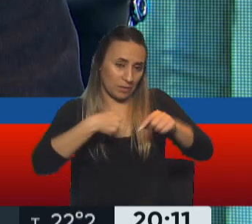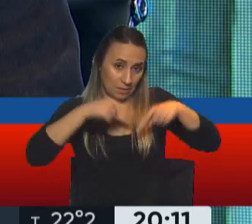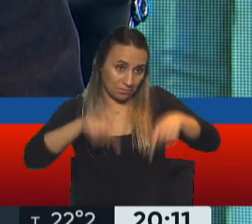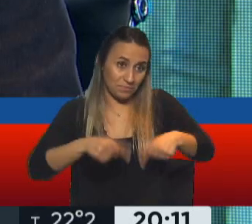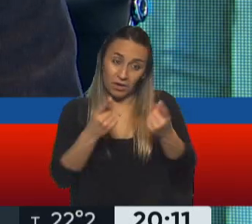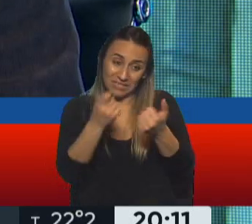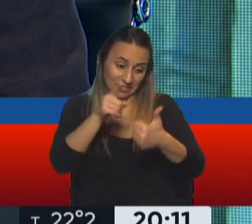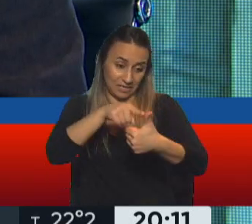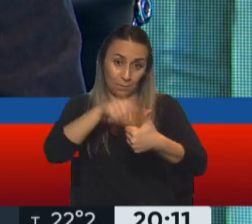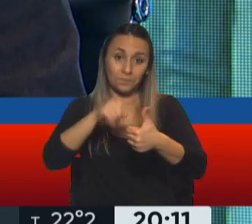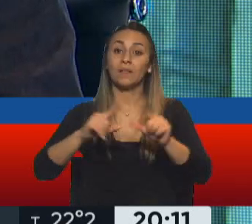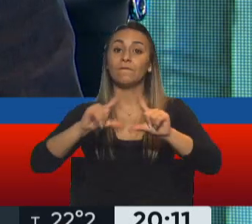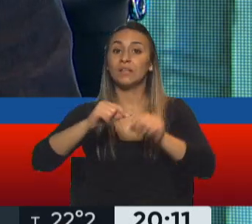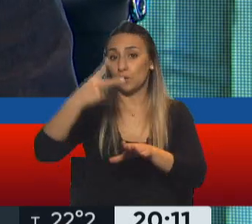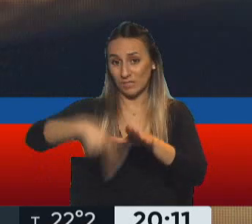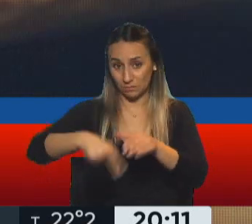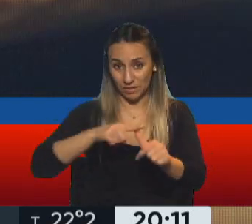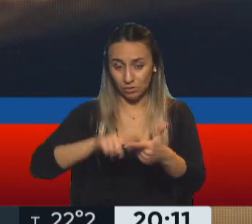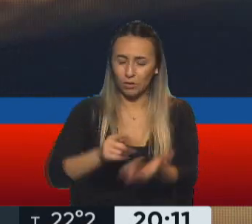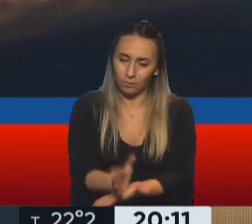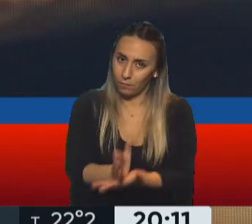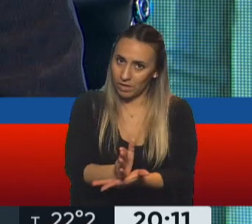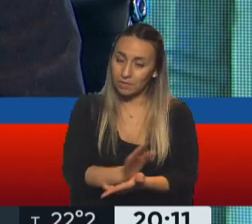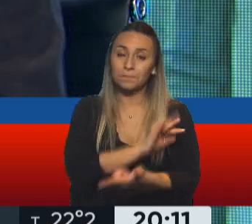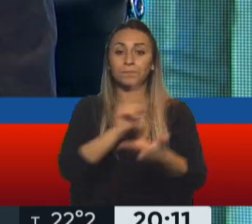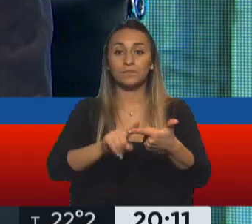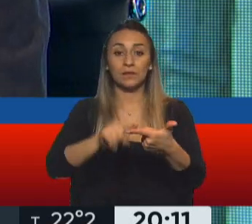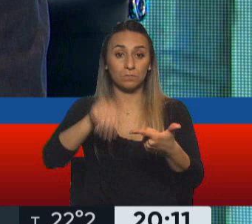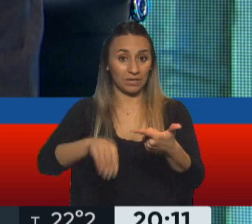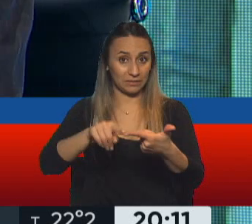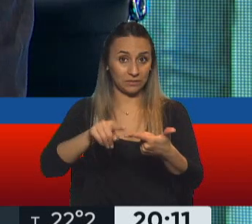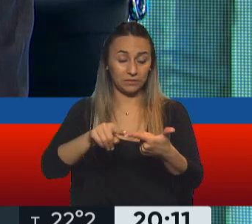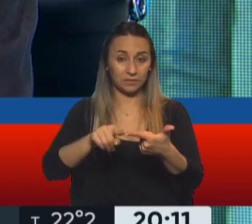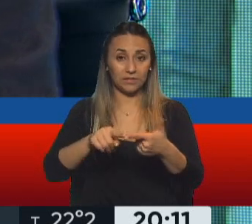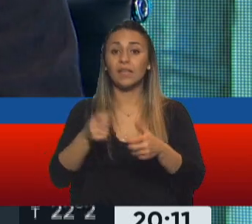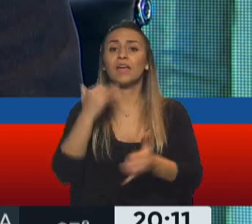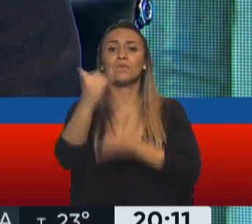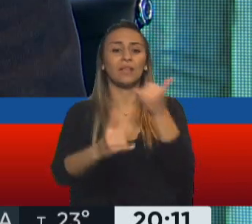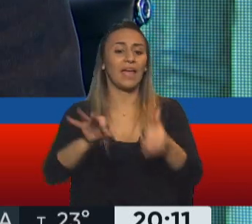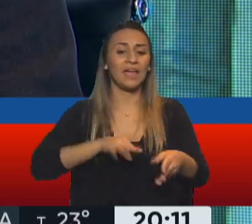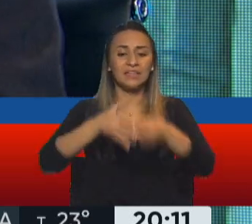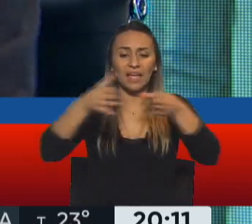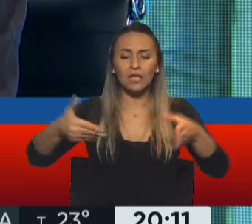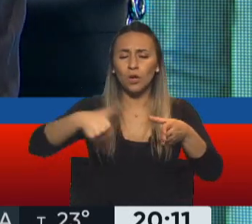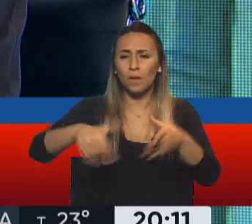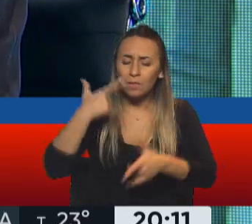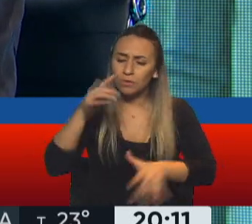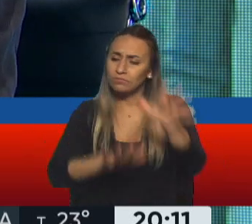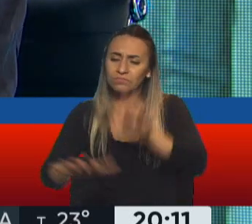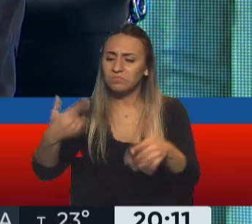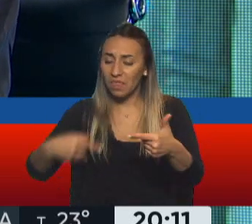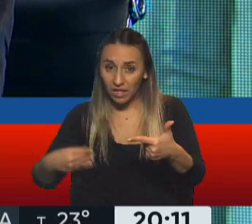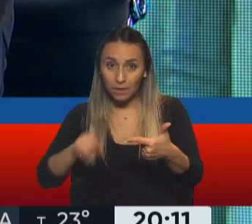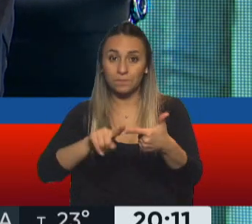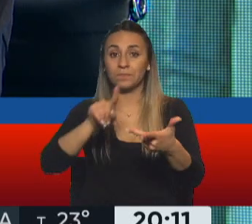plazos específicos y muy estrictos, que nos diga de qué va a trabajar cada año, que quede bien clarito en